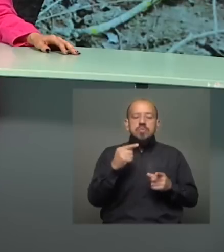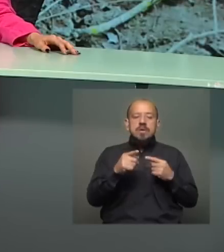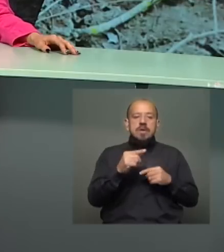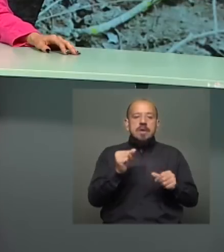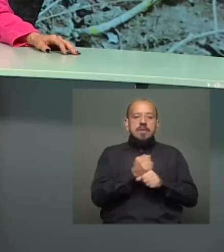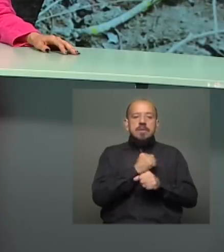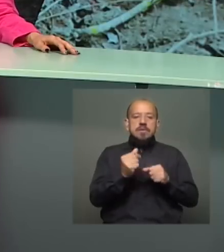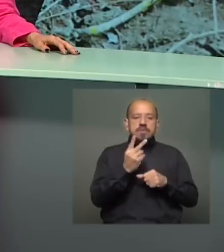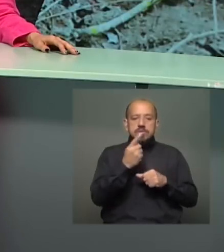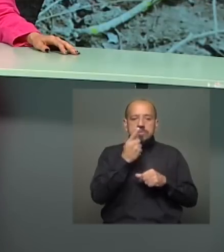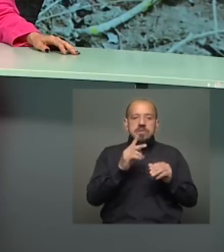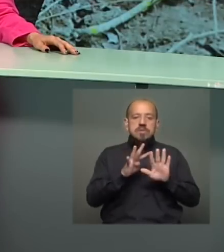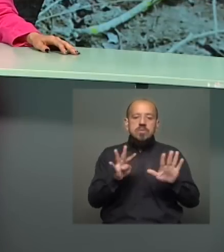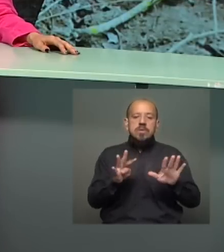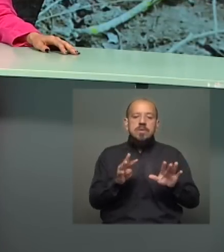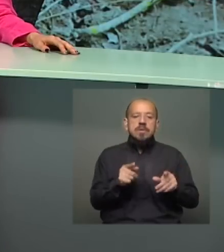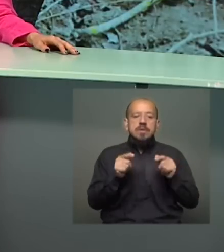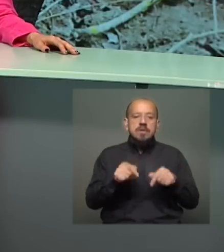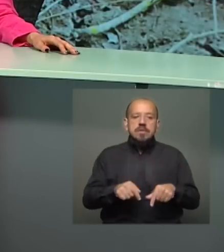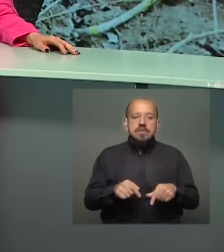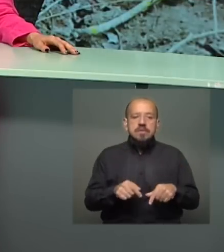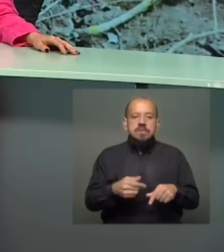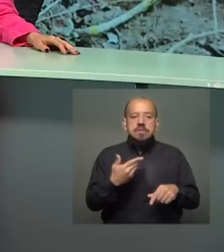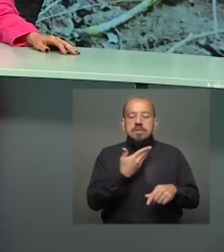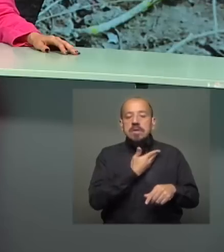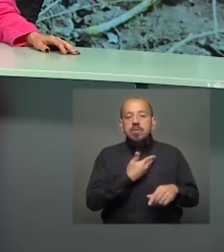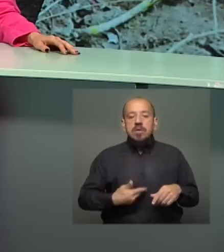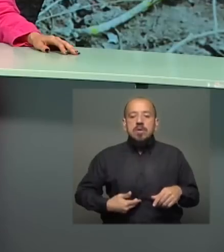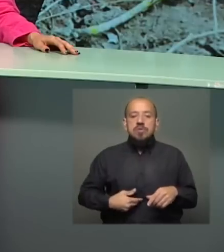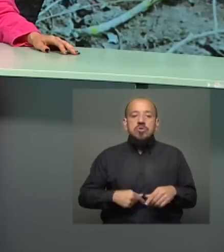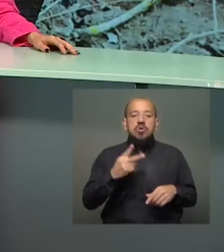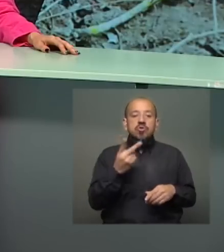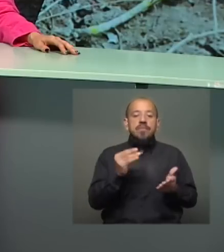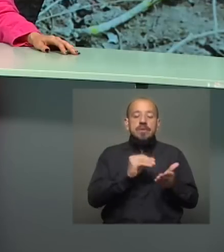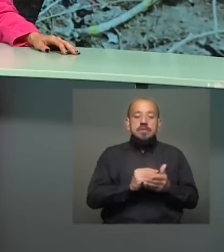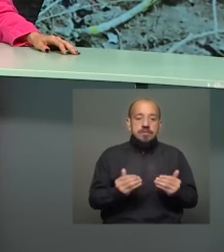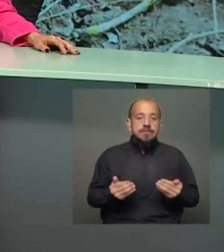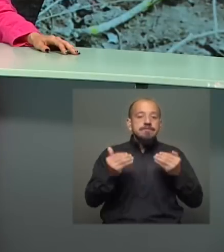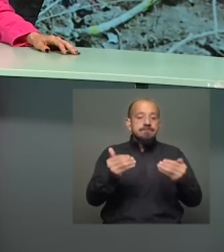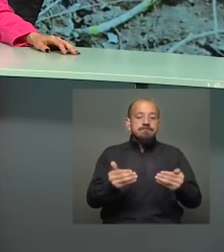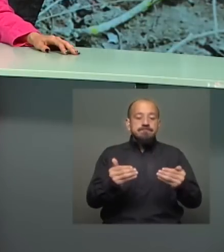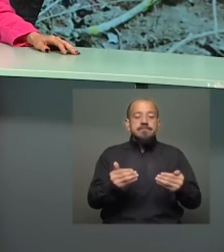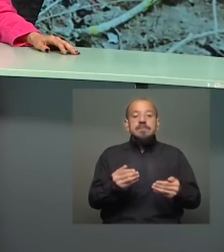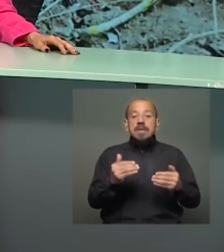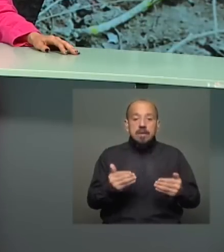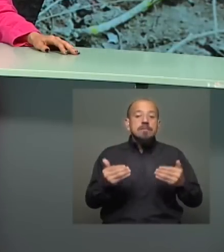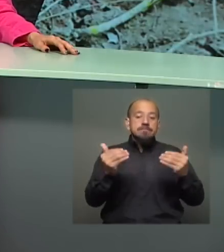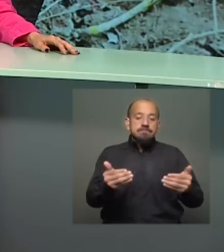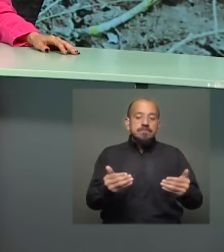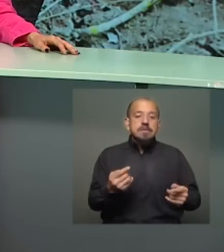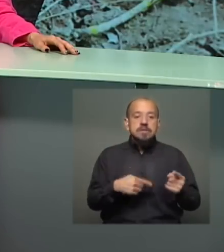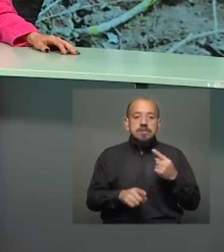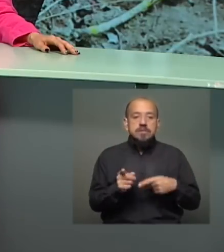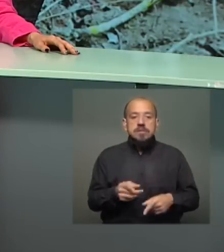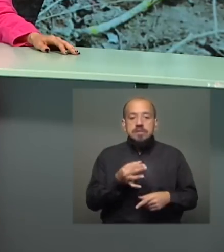2019 Bolívar dijo también que este gobierno prorrogó en dos ocasiones la posibilidad de que se concretara esa obra y coincidió